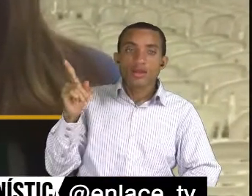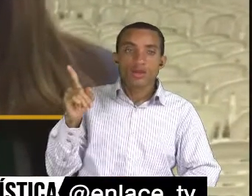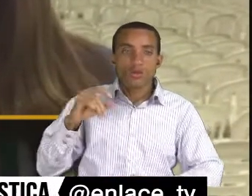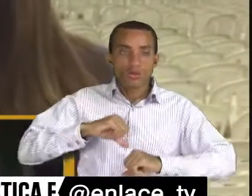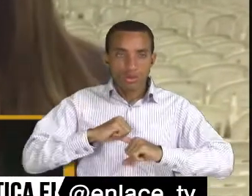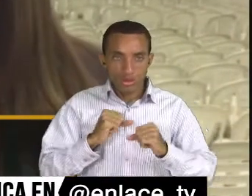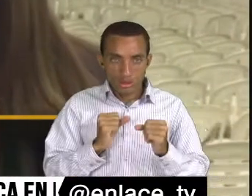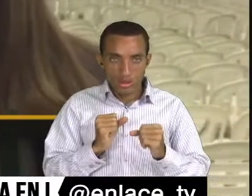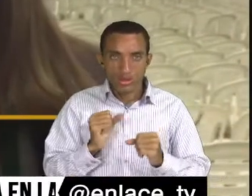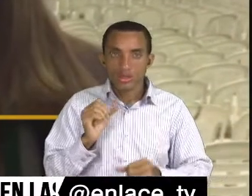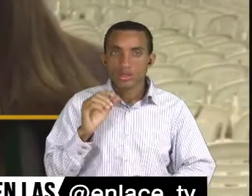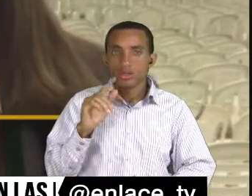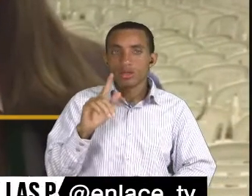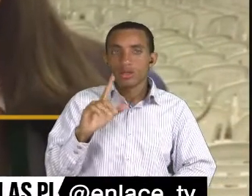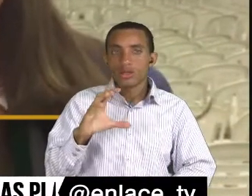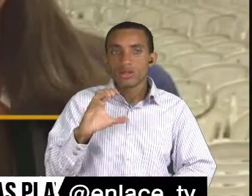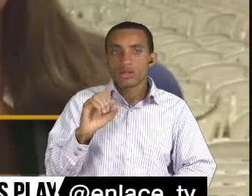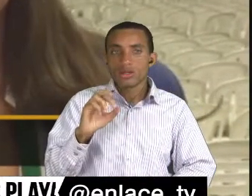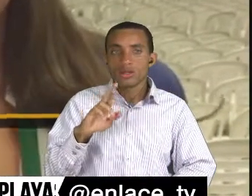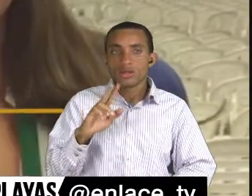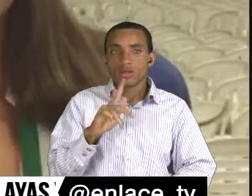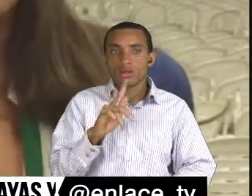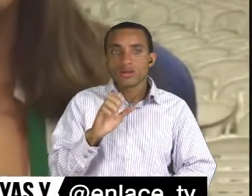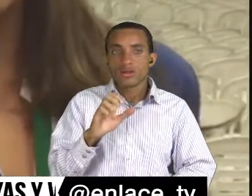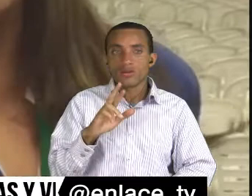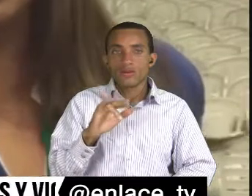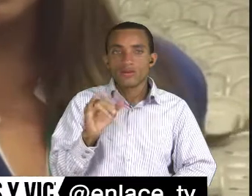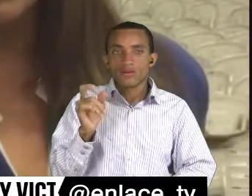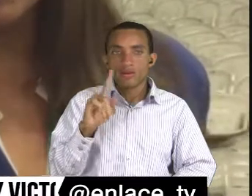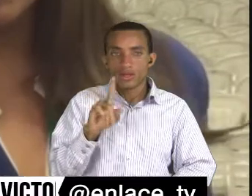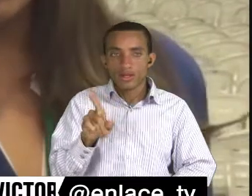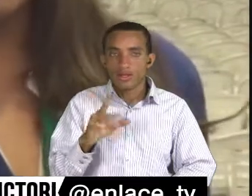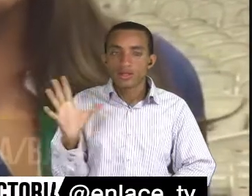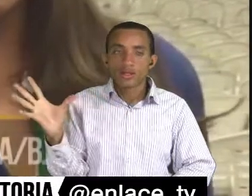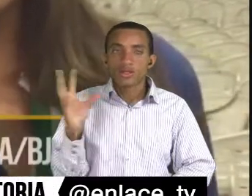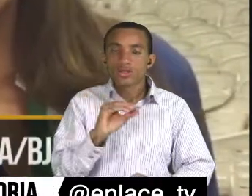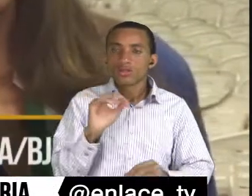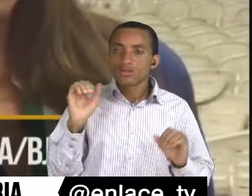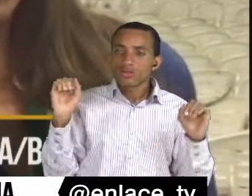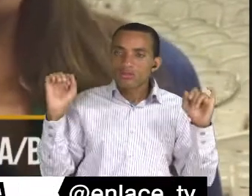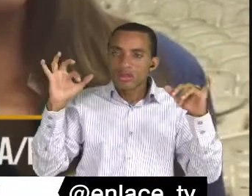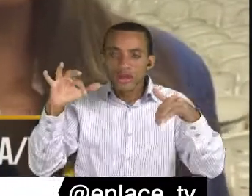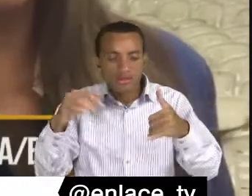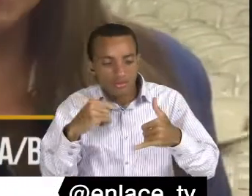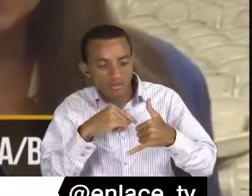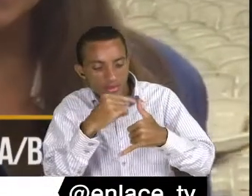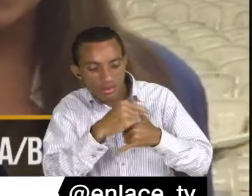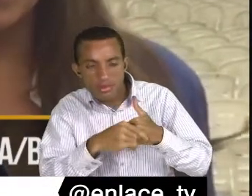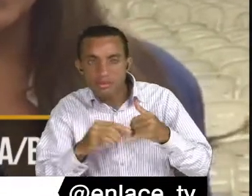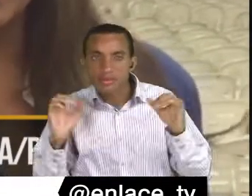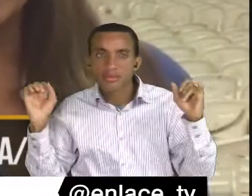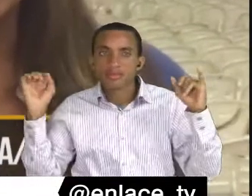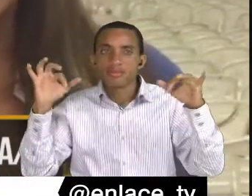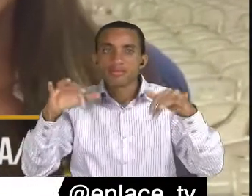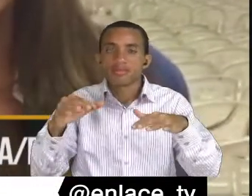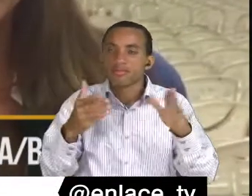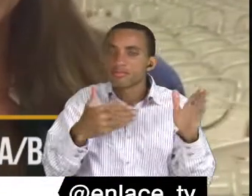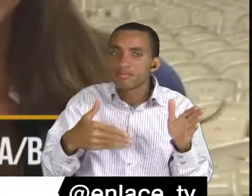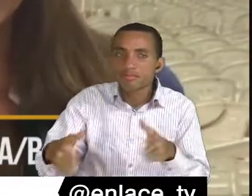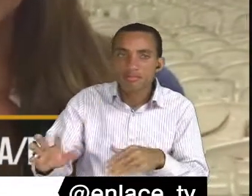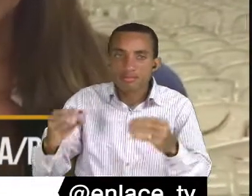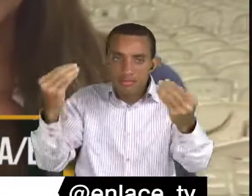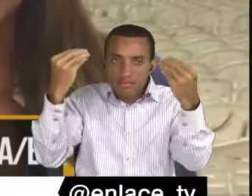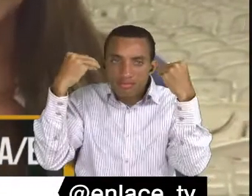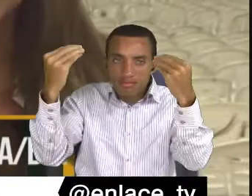donde asistimos periodistas de Barranca Bermeja y de todo el país a la asamblea, a un seminario de periodistas en donde